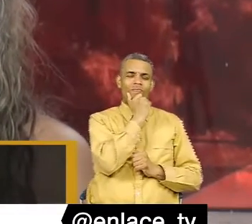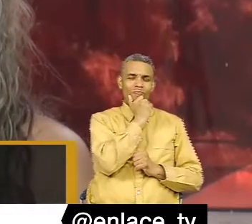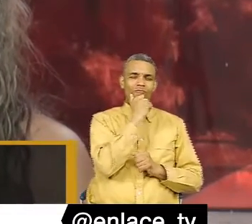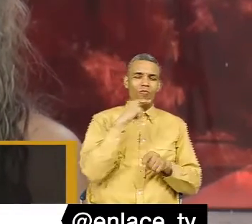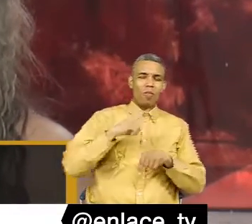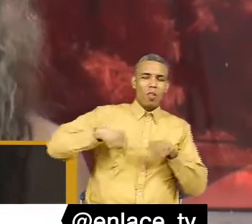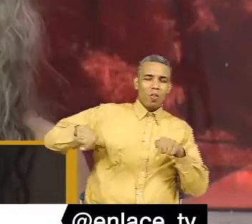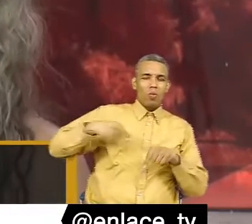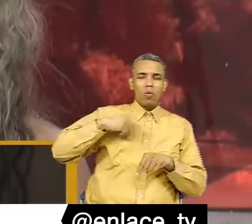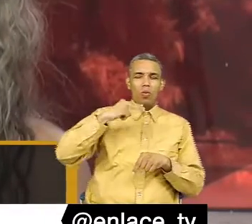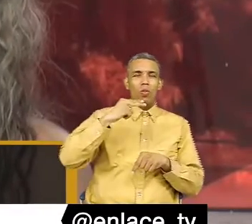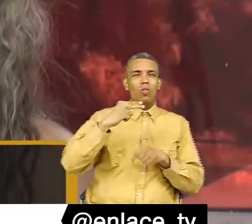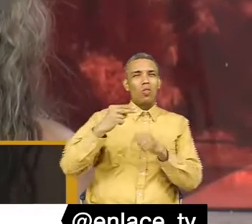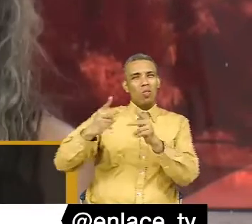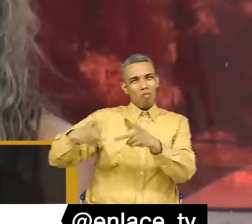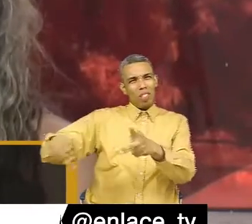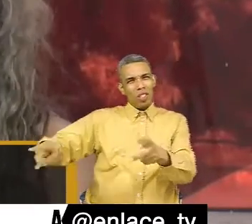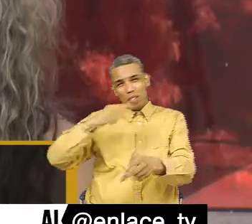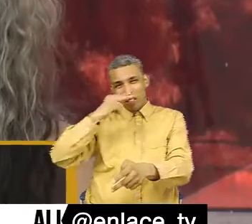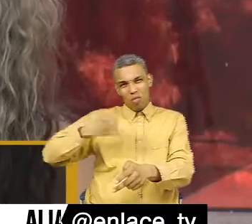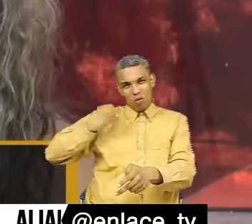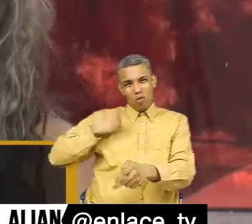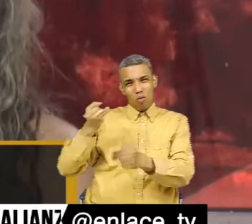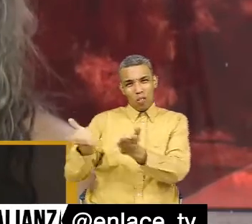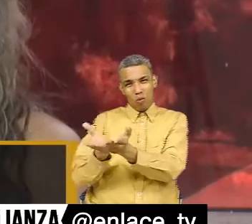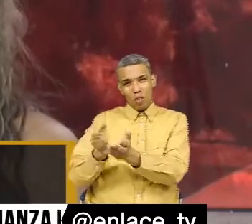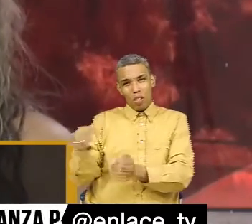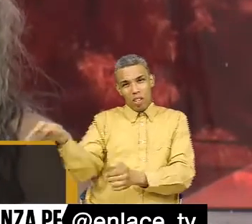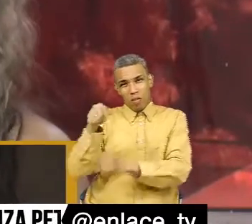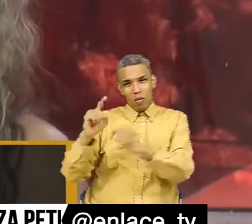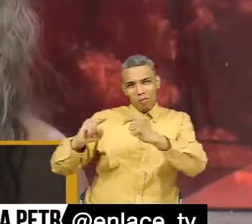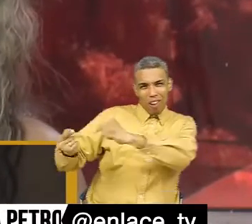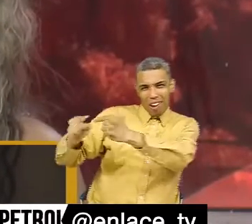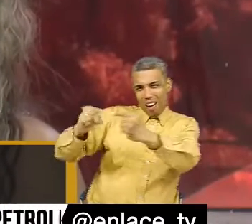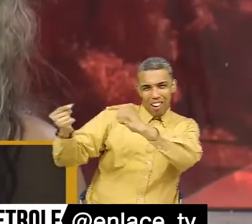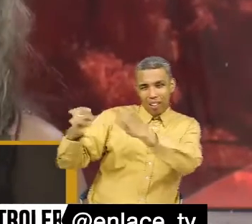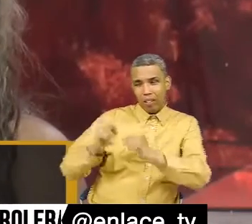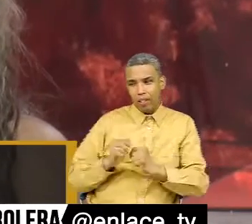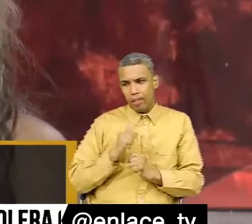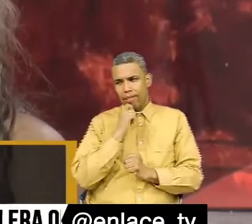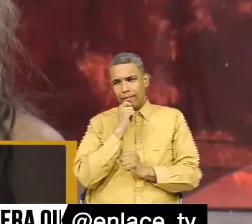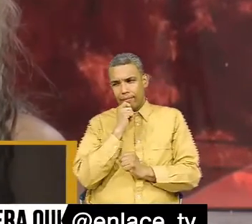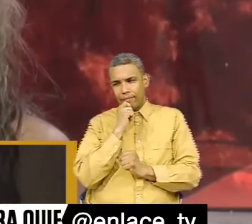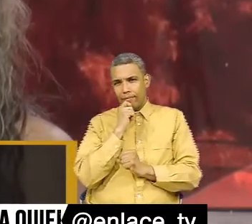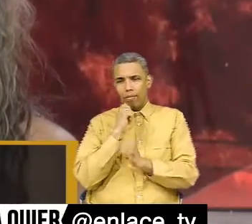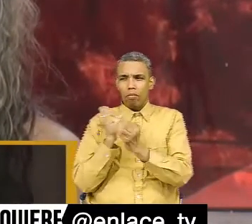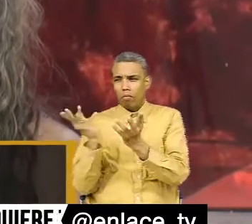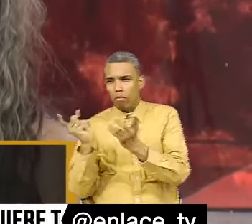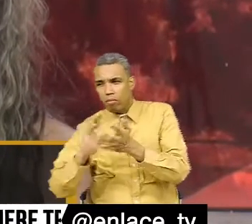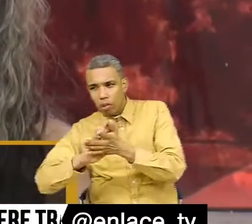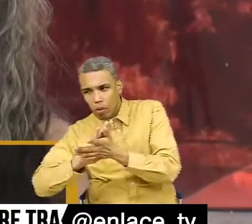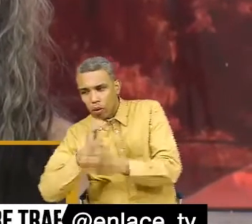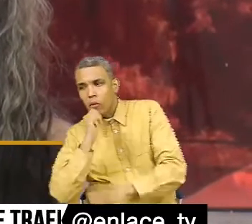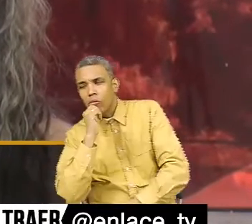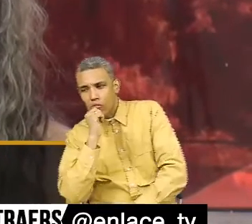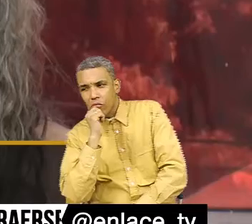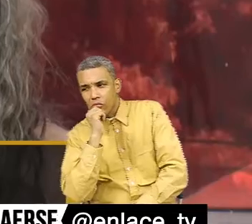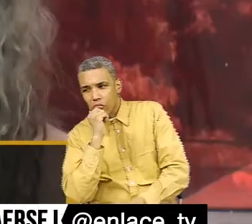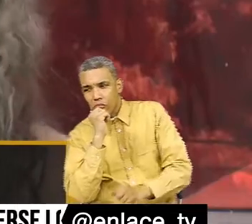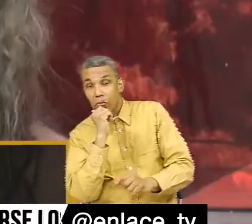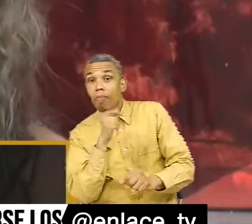decirles que hay que tomar en serio, que hay que escuchar, que hay que actuar de manera inmediata para precisamente evitar